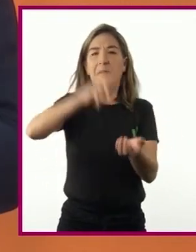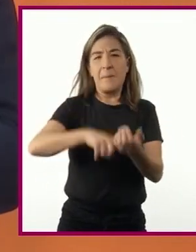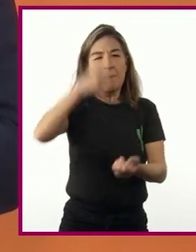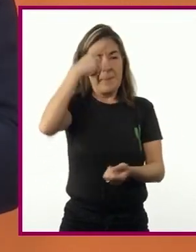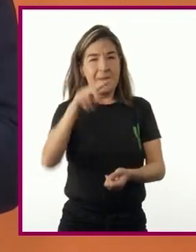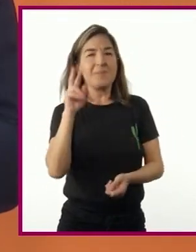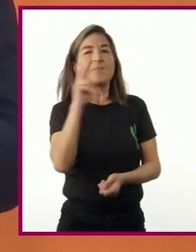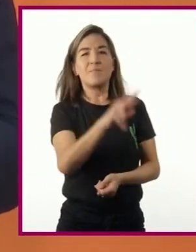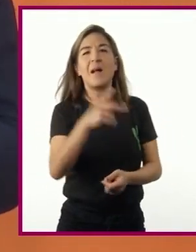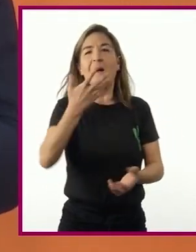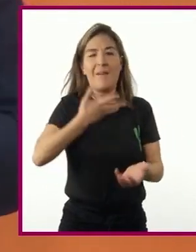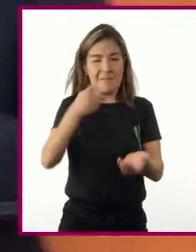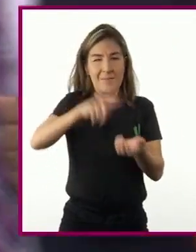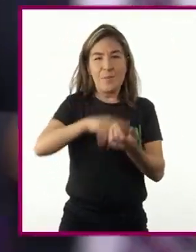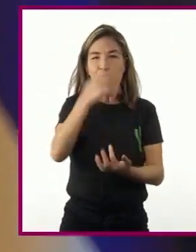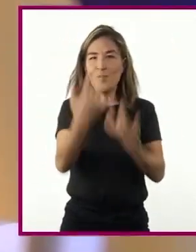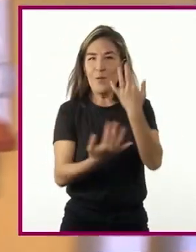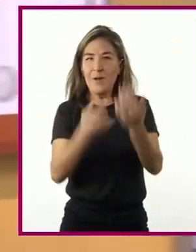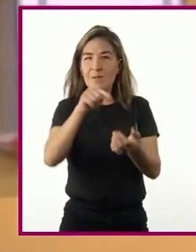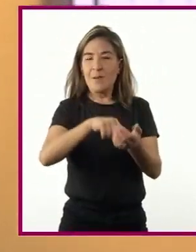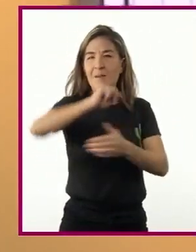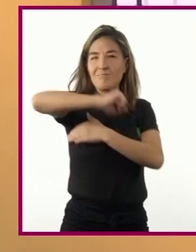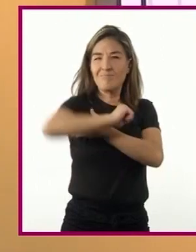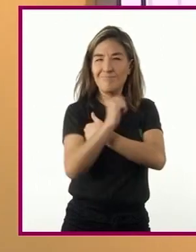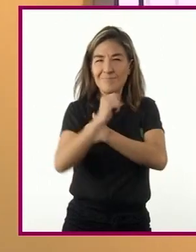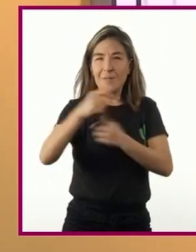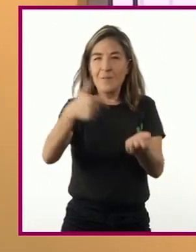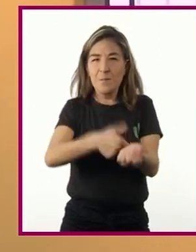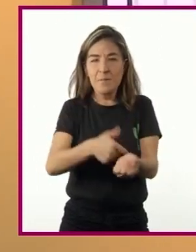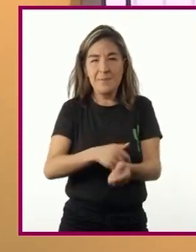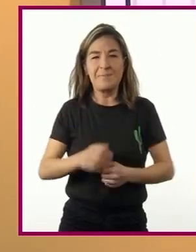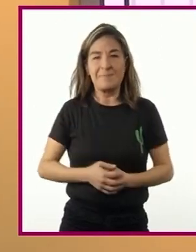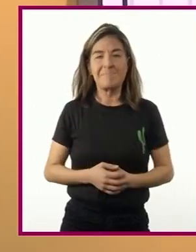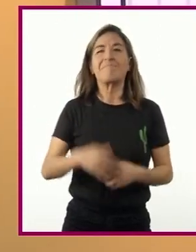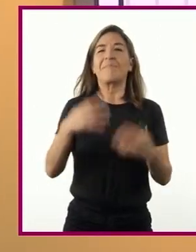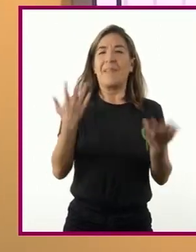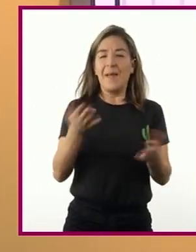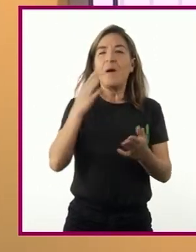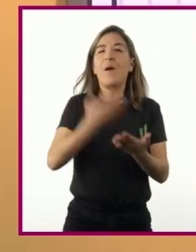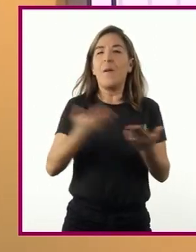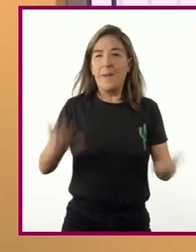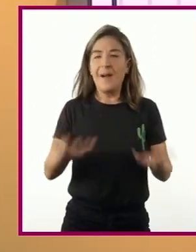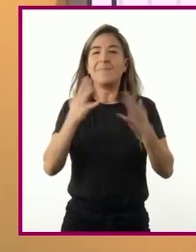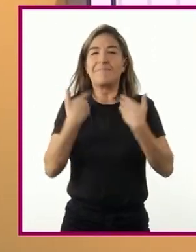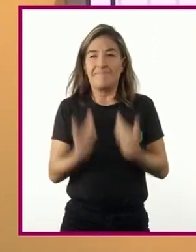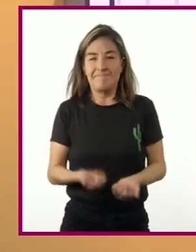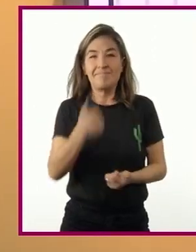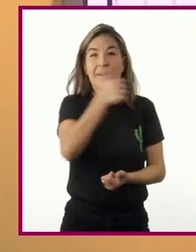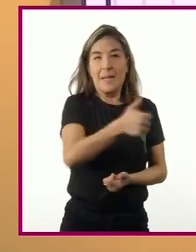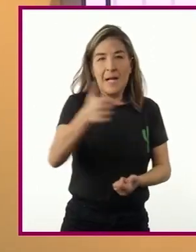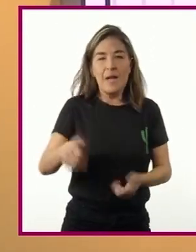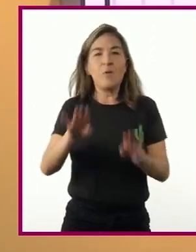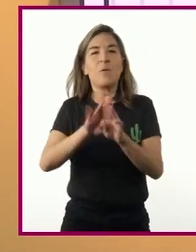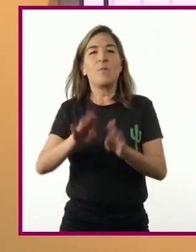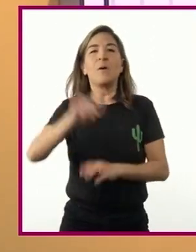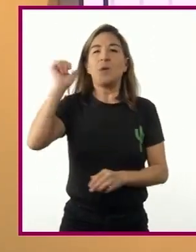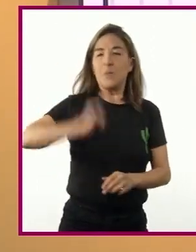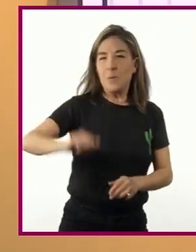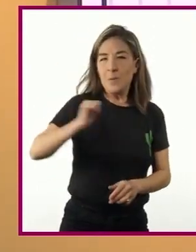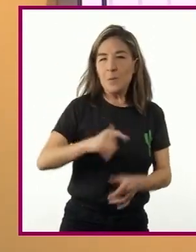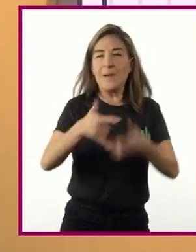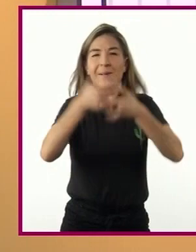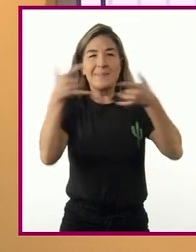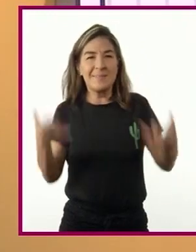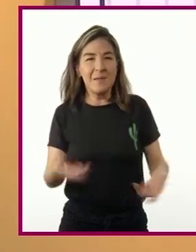ver un fuego que estaba oculto. ¡Fantástico! Ahora comprendo. Cada mitología tiene una leyenda o